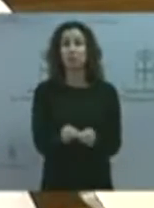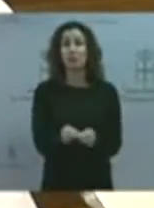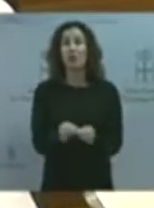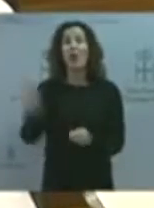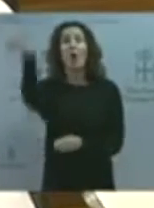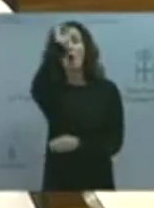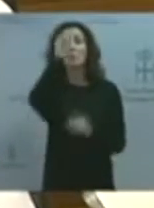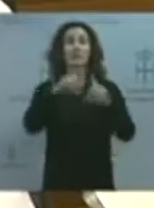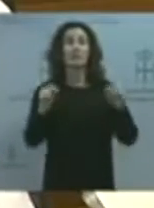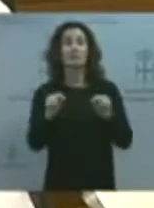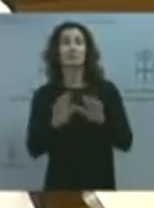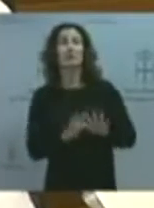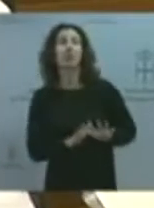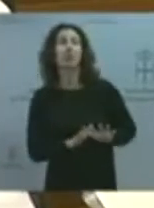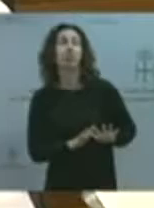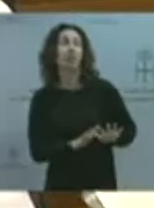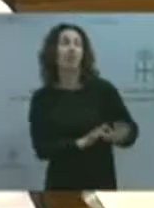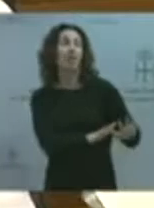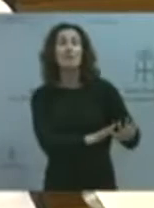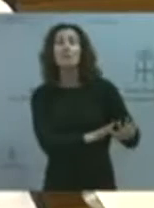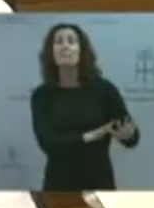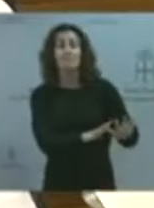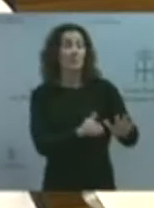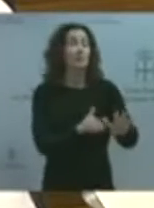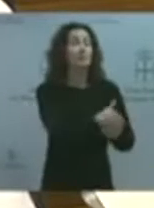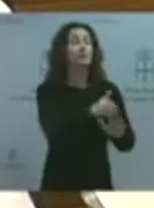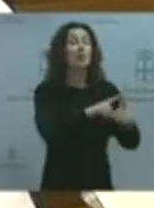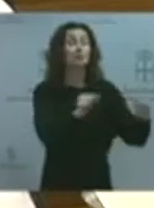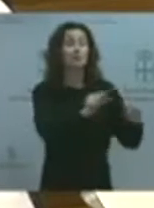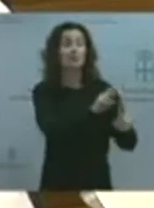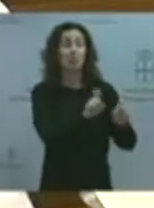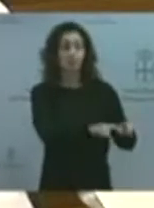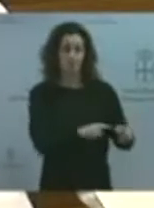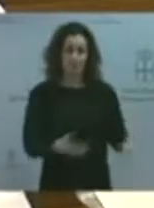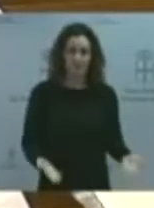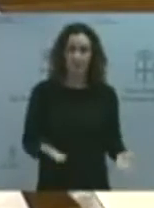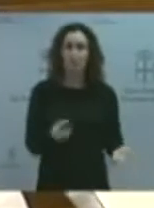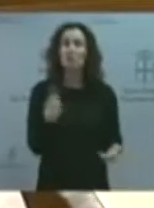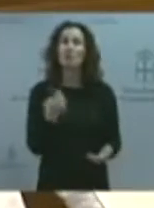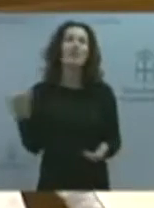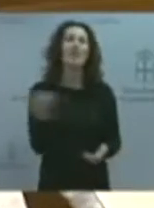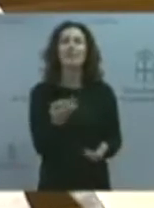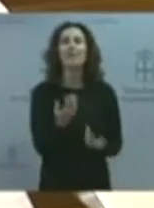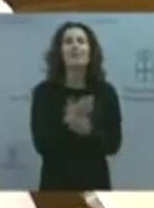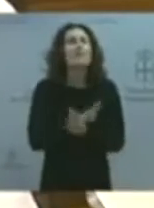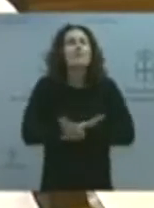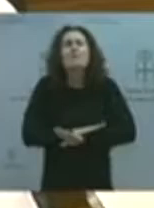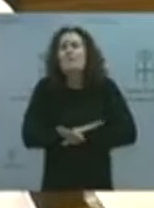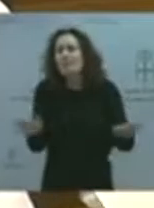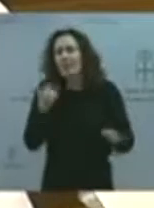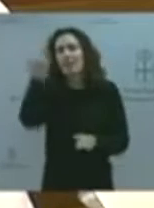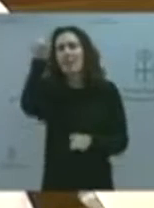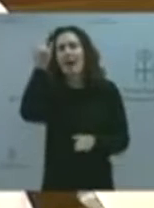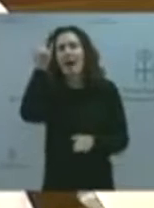de Asturias seriamente comprometido. Debemos apartar cualquier idea simplista que convierta la financiación autonómica en una guerra